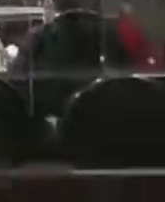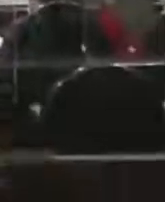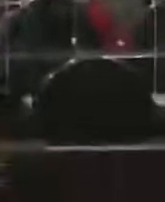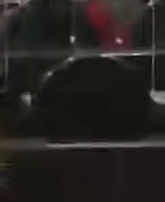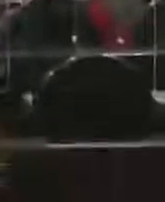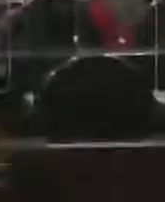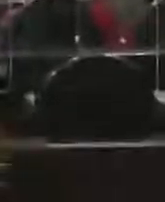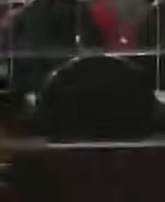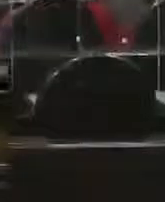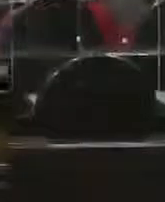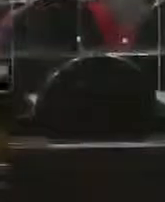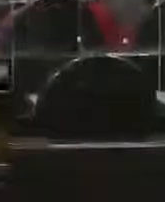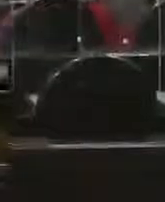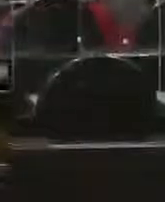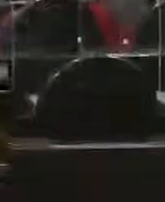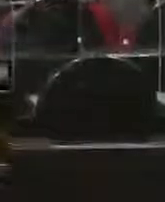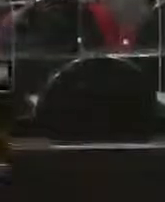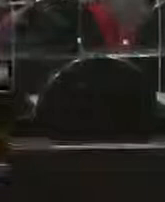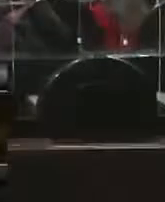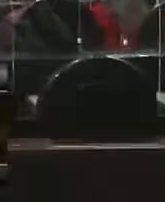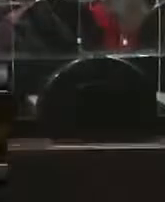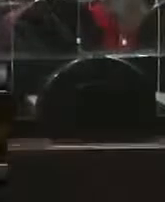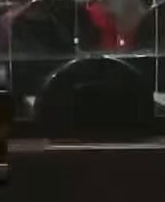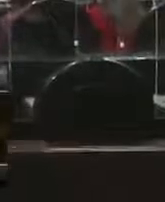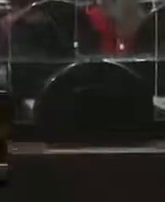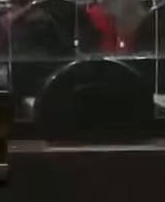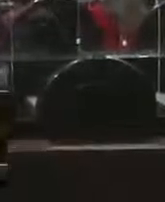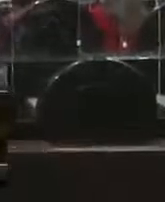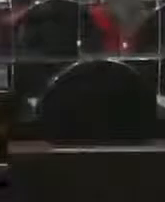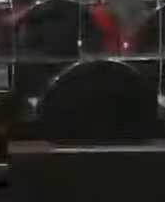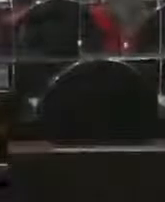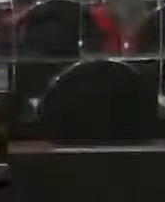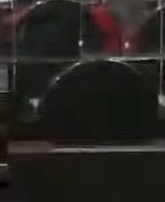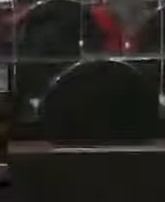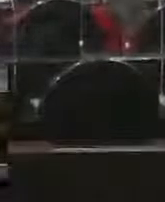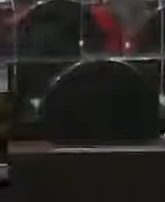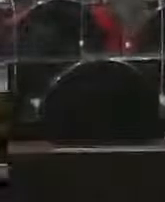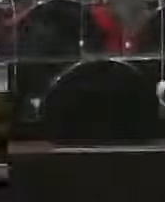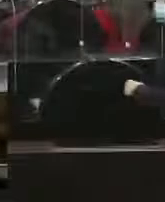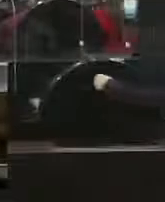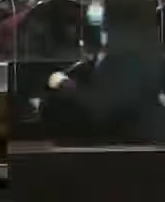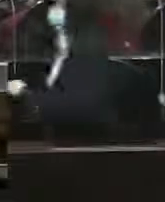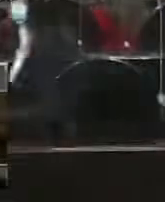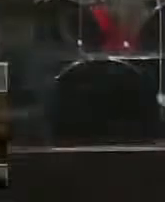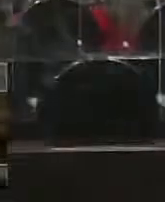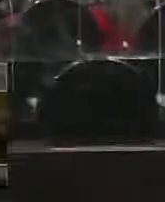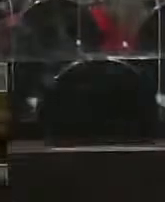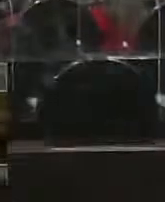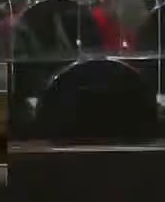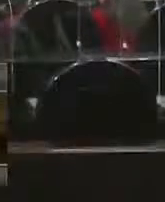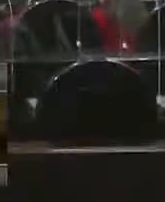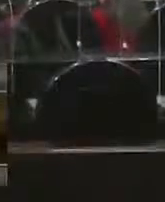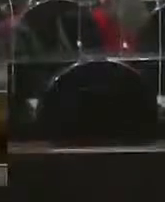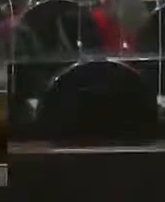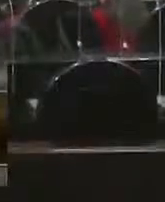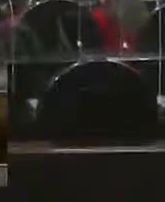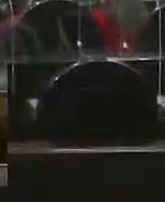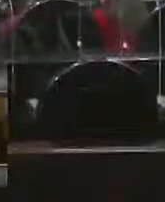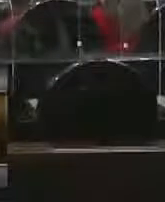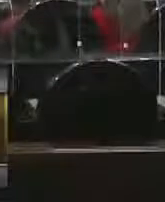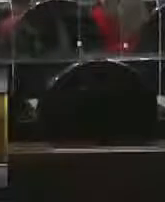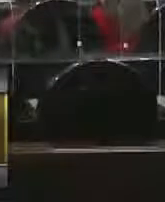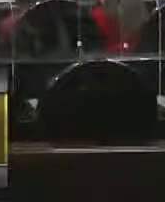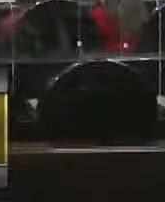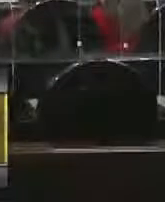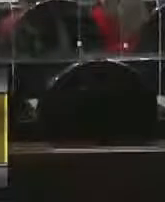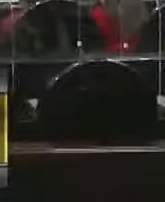se instruye la secretaria tomar nota de lo aquí expuesto para que se incluye en el diario de los debates correspondientes a